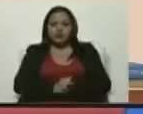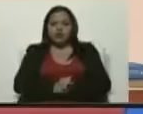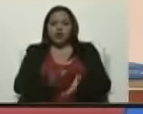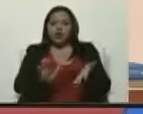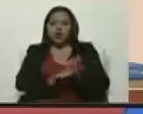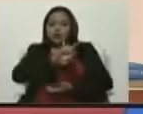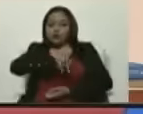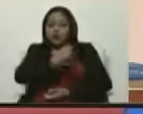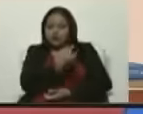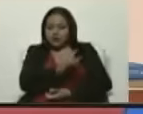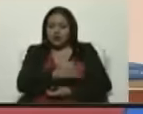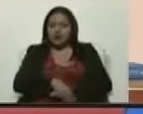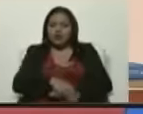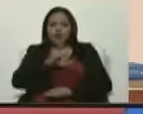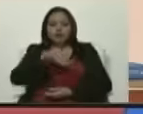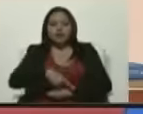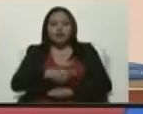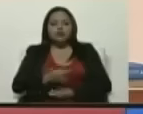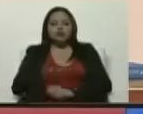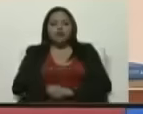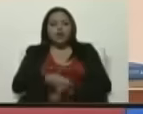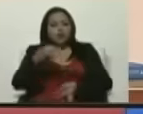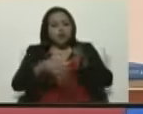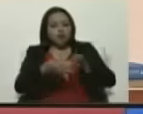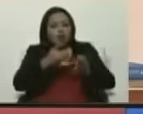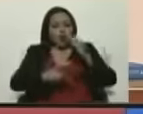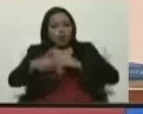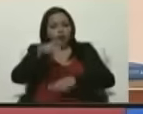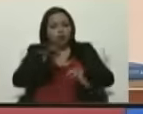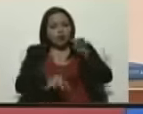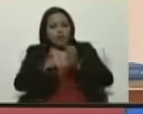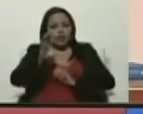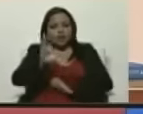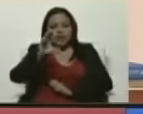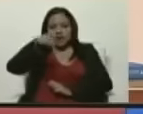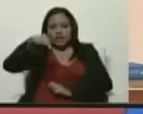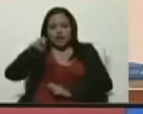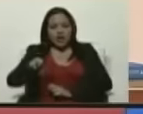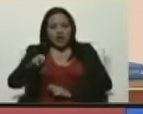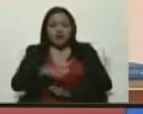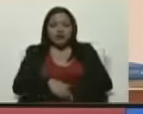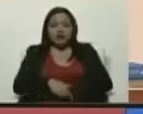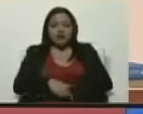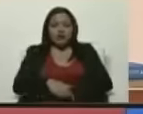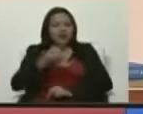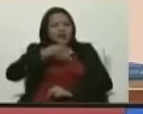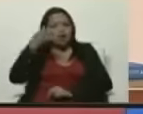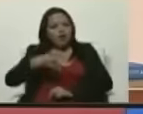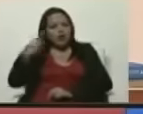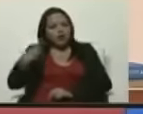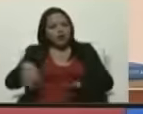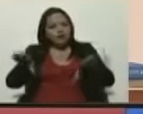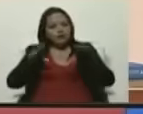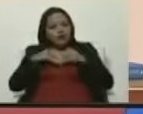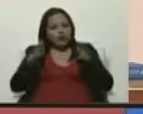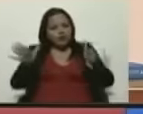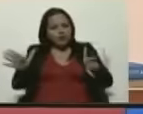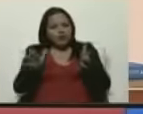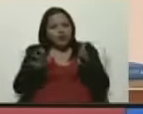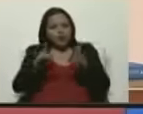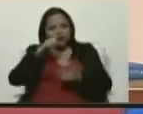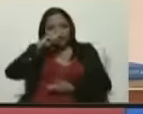también del TCJ, del CNE, no les va a quedar otra que reconocer la victoria de Nicolás el 28 de